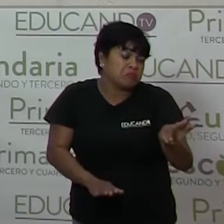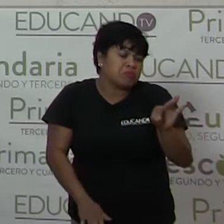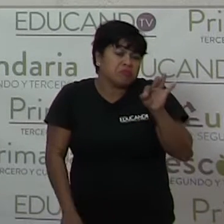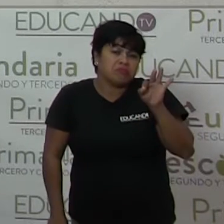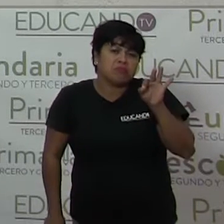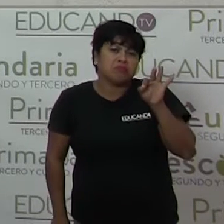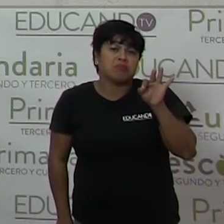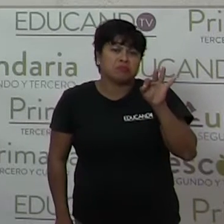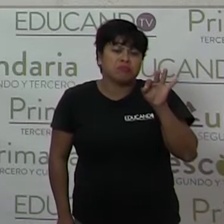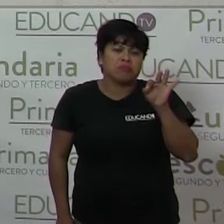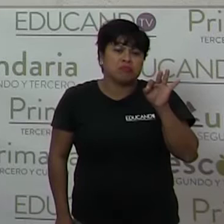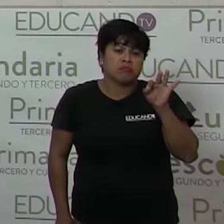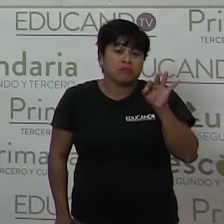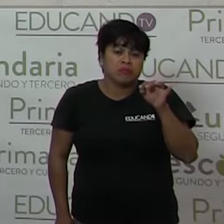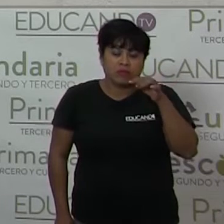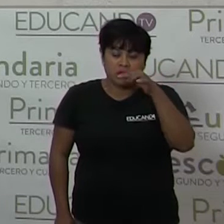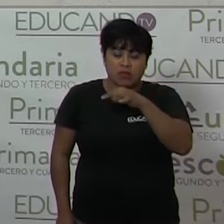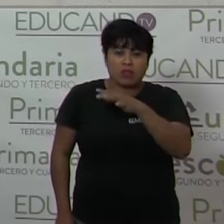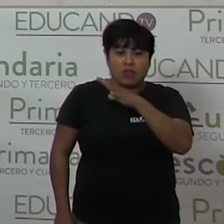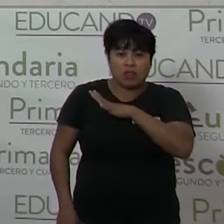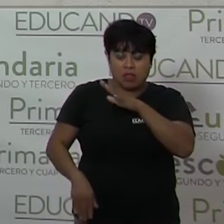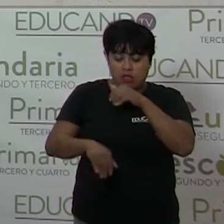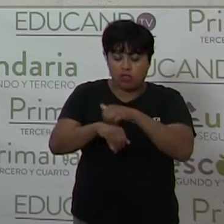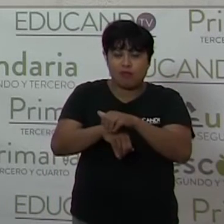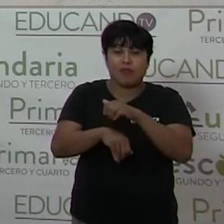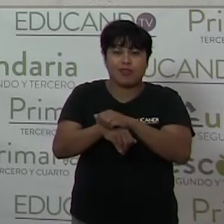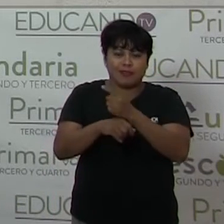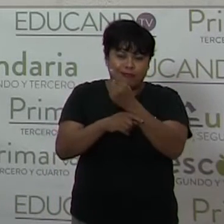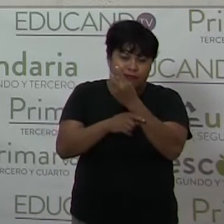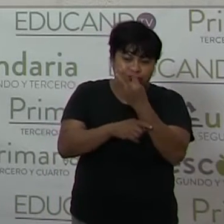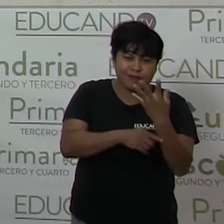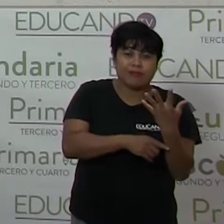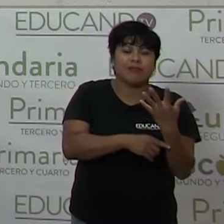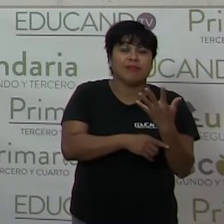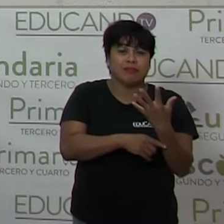cuáles aquí tiene un número mira